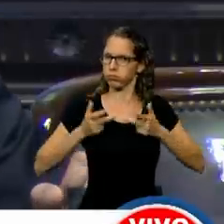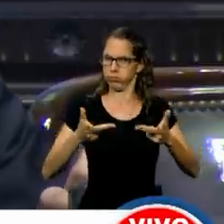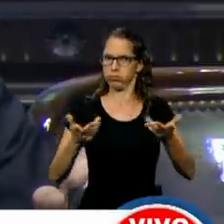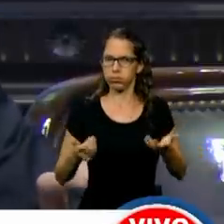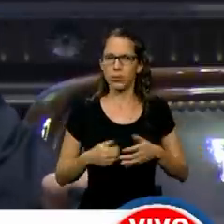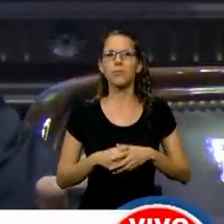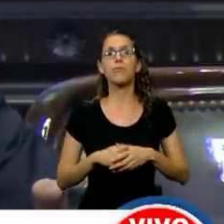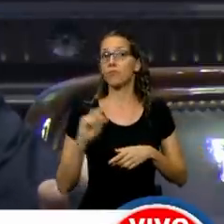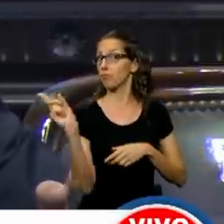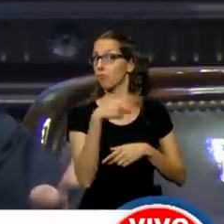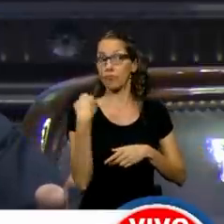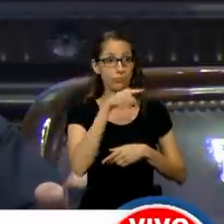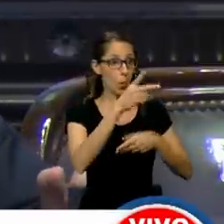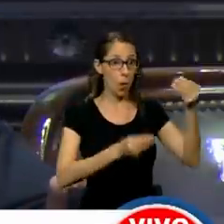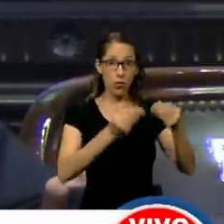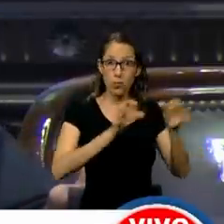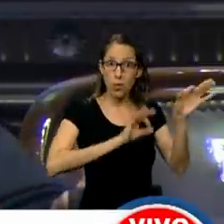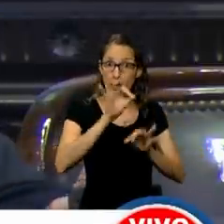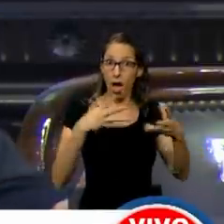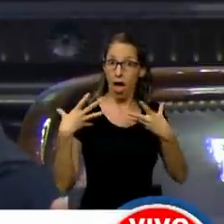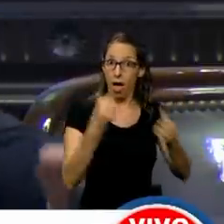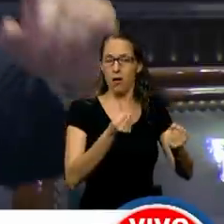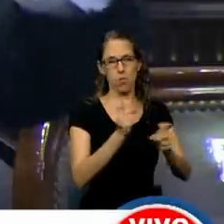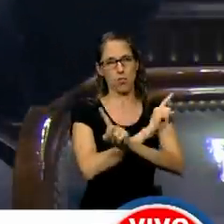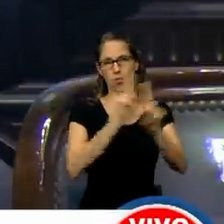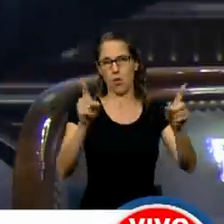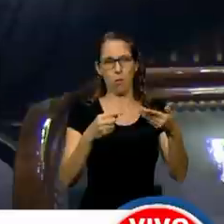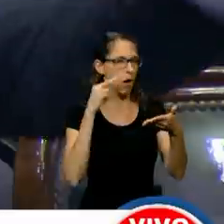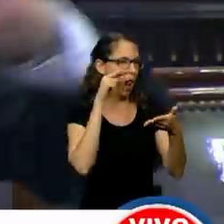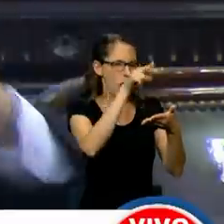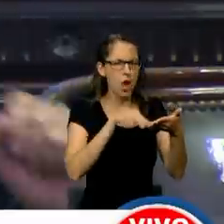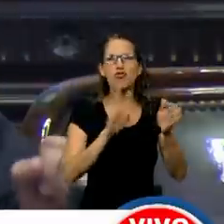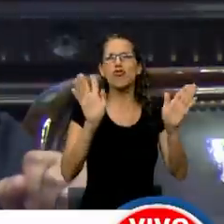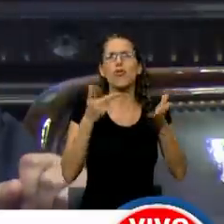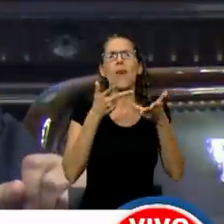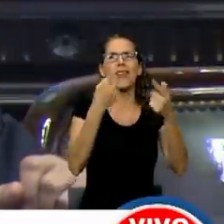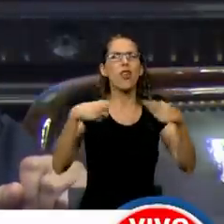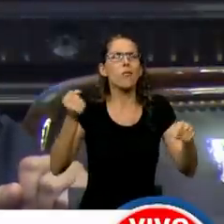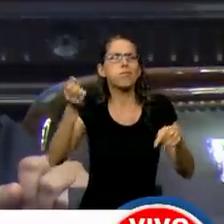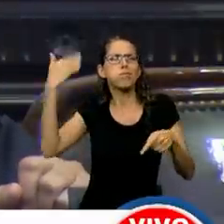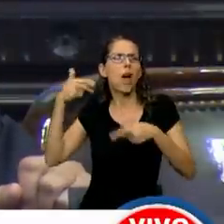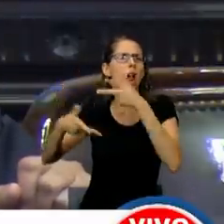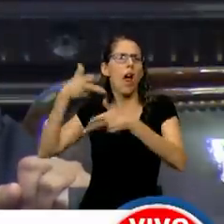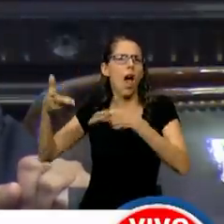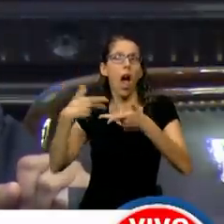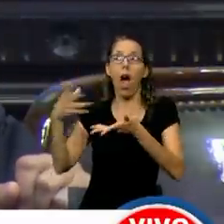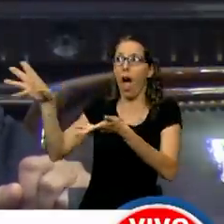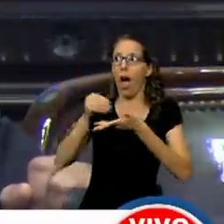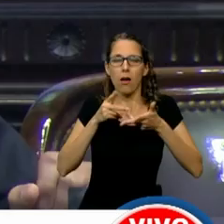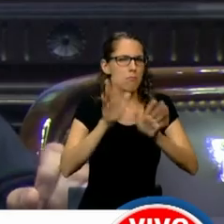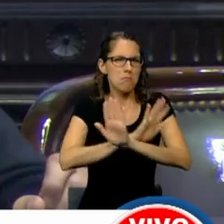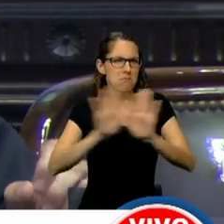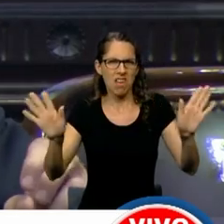no vamos a apoyar este proyecto además de la inconsistencia y no voy a repetir muchas de las cosas que ya los